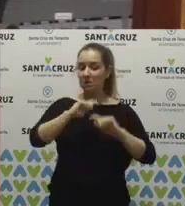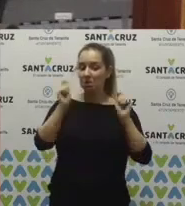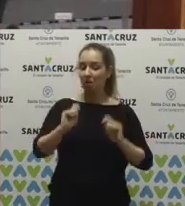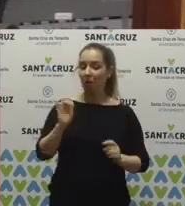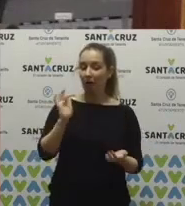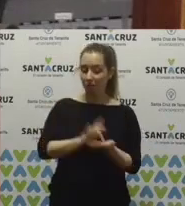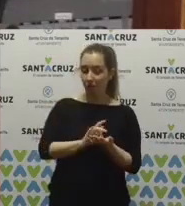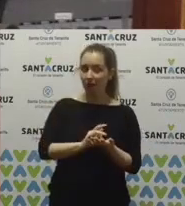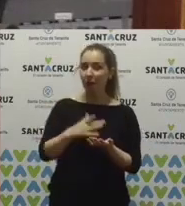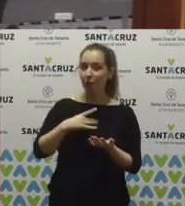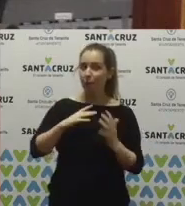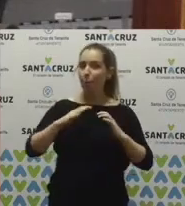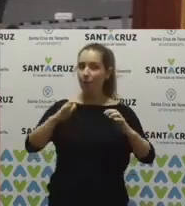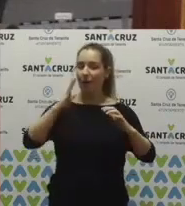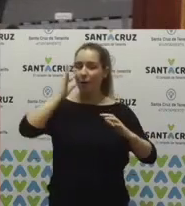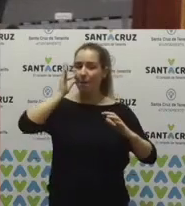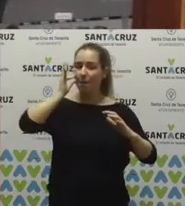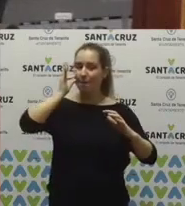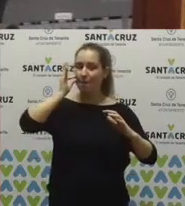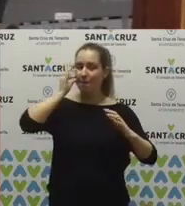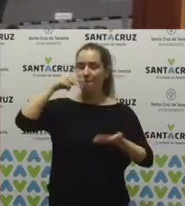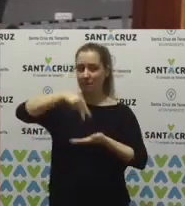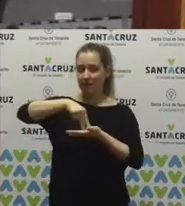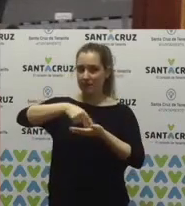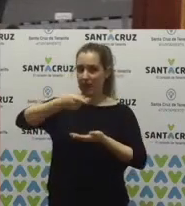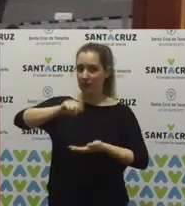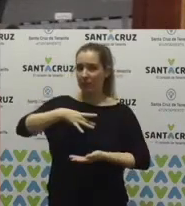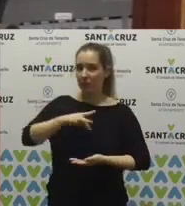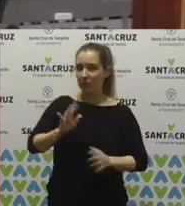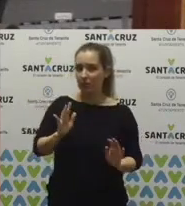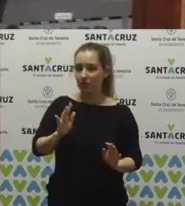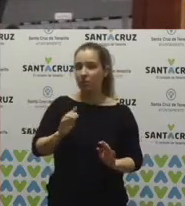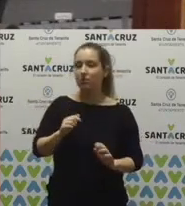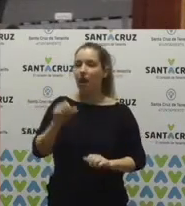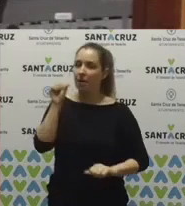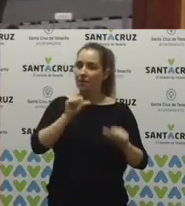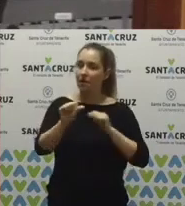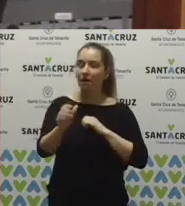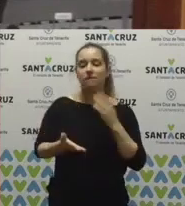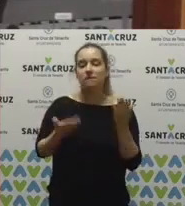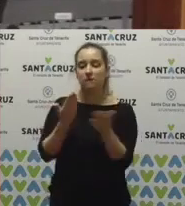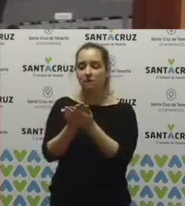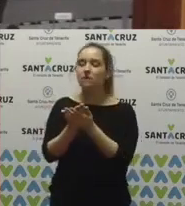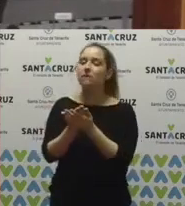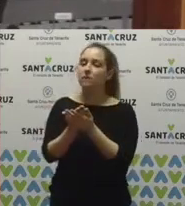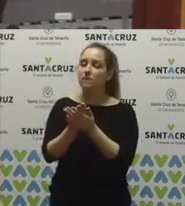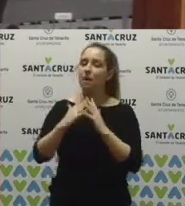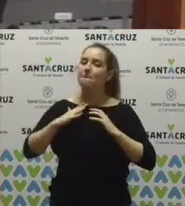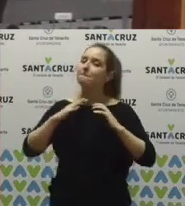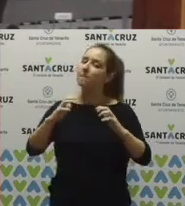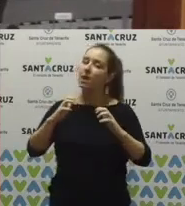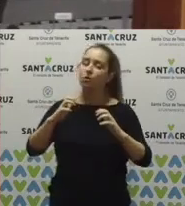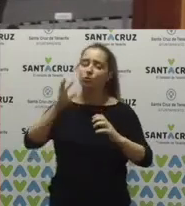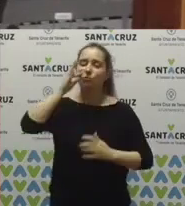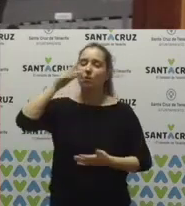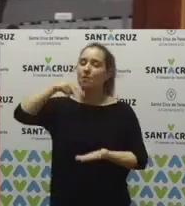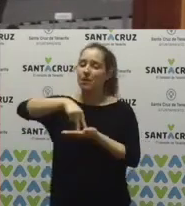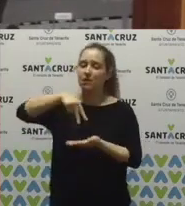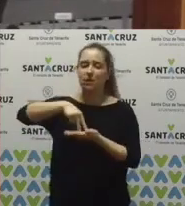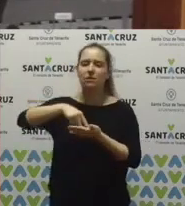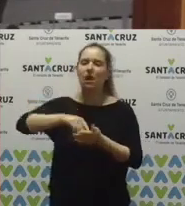presencial a partir de ahora como digo el ruego es que se celebren de forma presencial los plenos guardando todas las